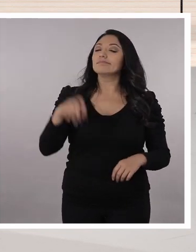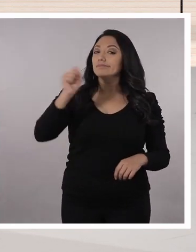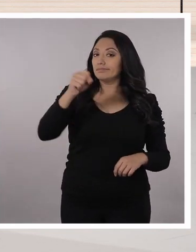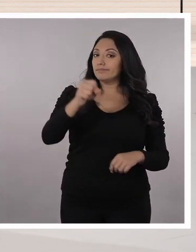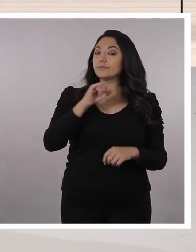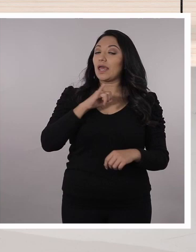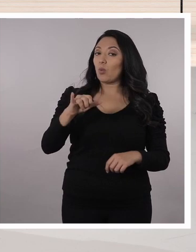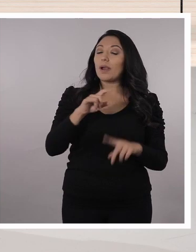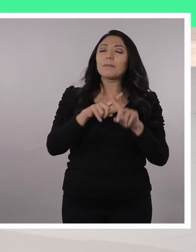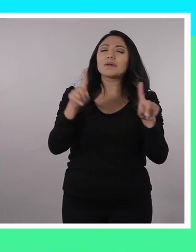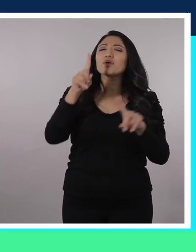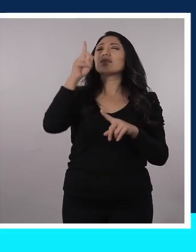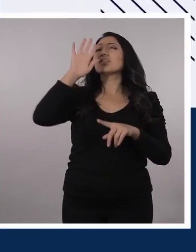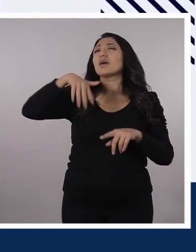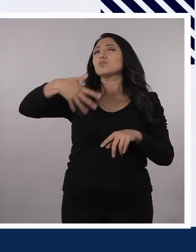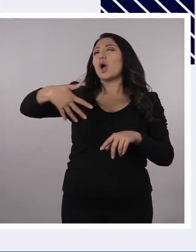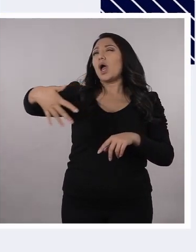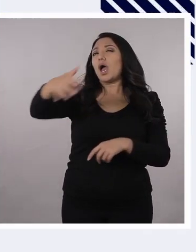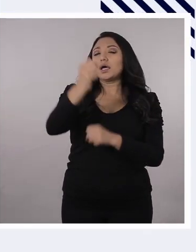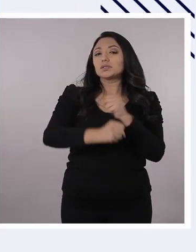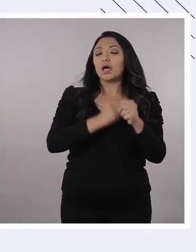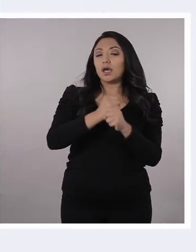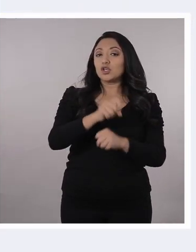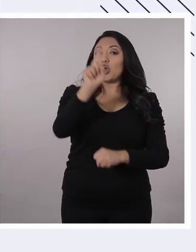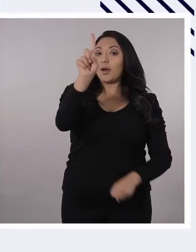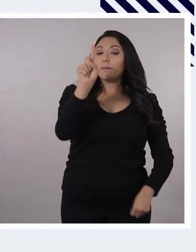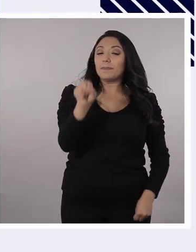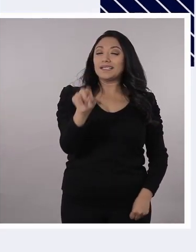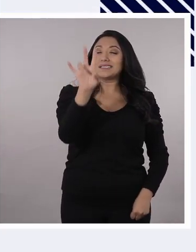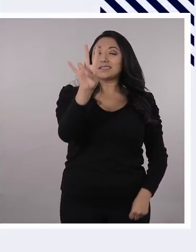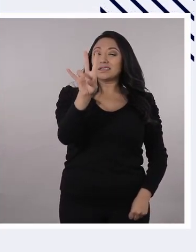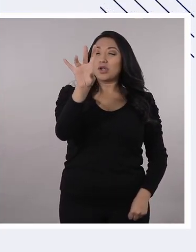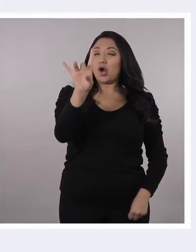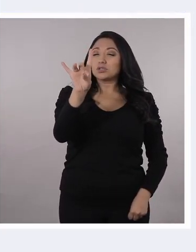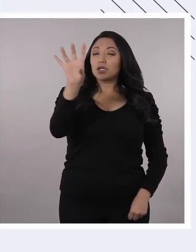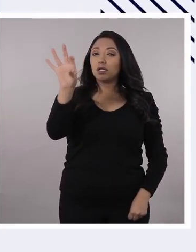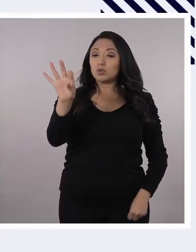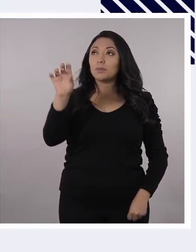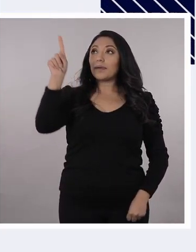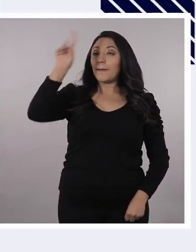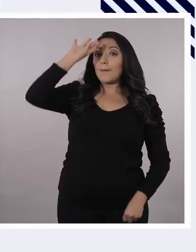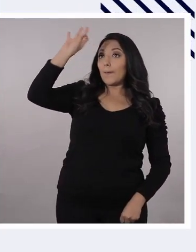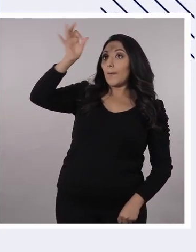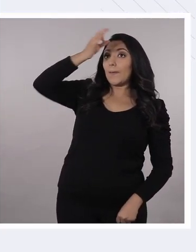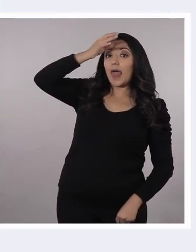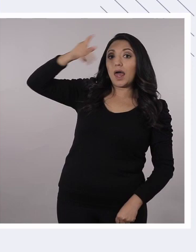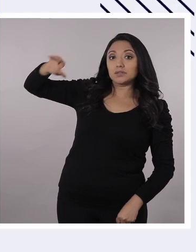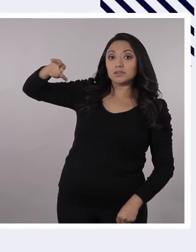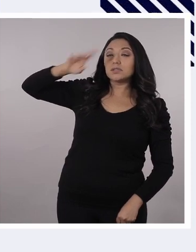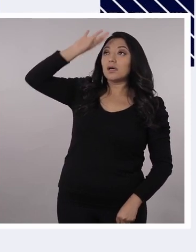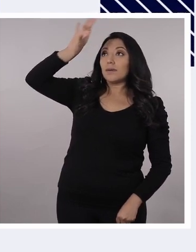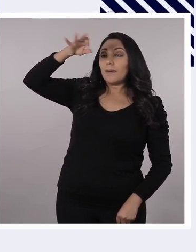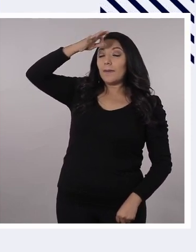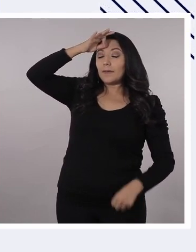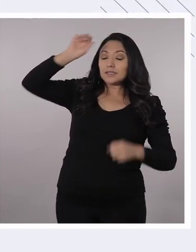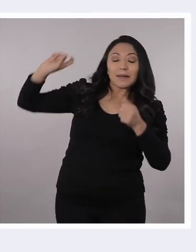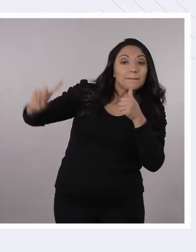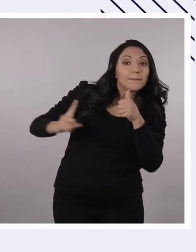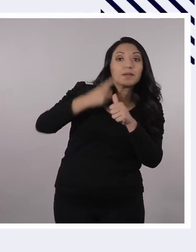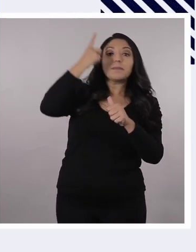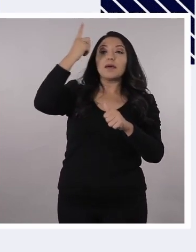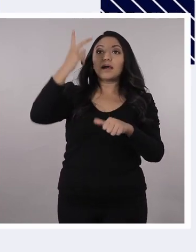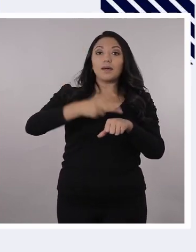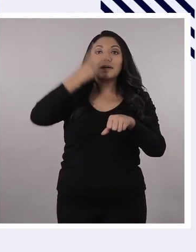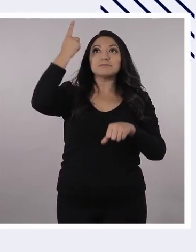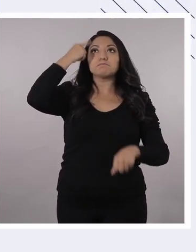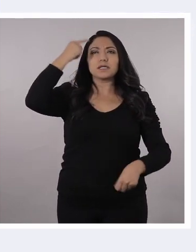Exacto, todos por igual, pero eso se pensó muchos años después, en 1789 con la Revolución Francesa, cuando se